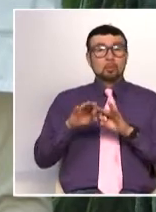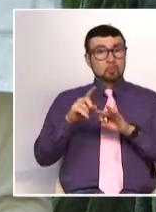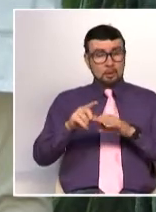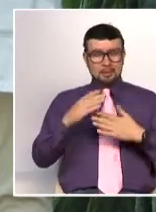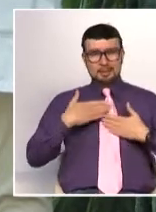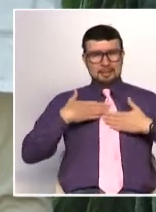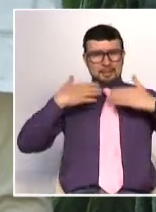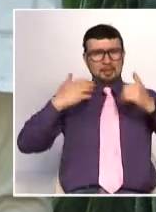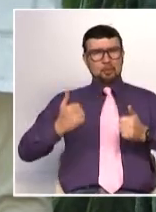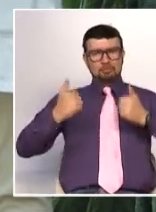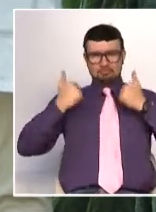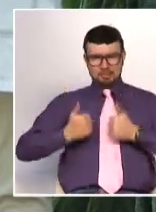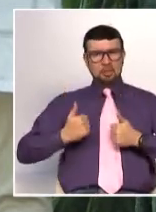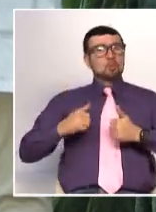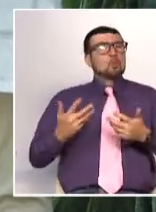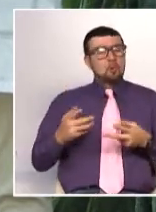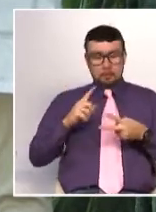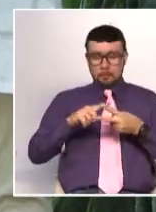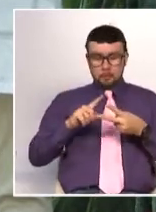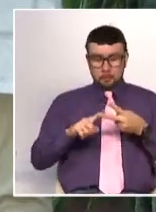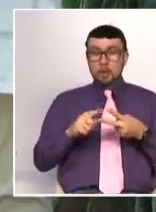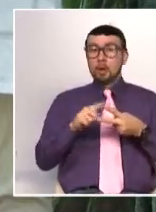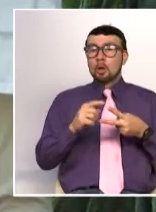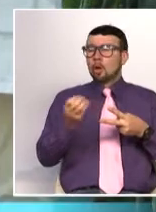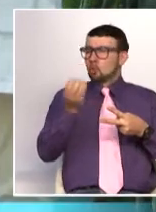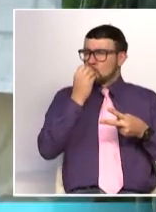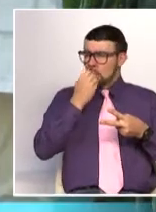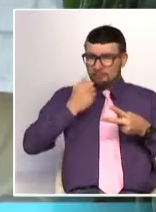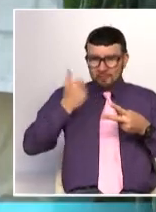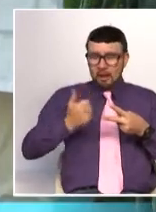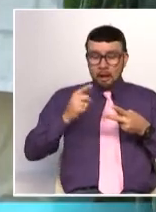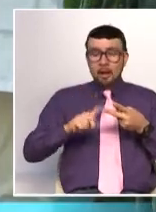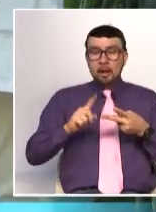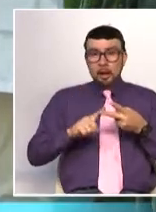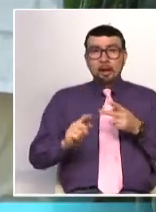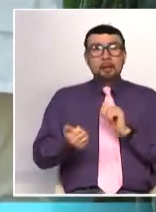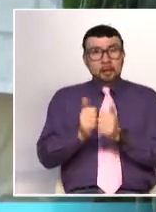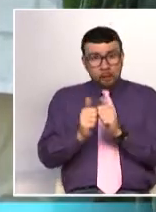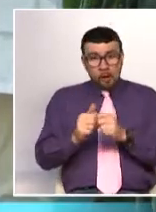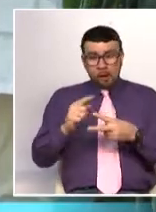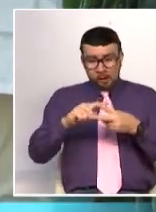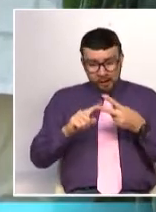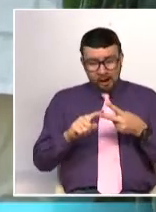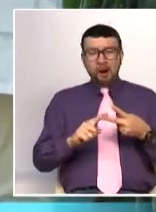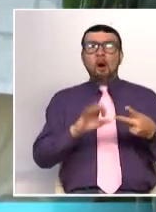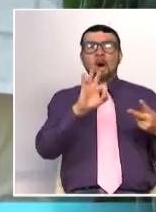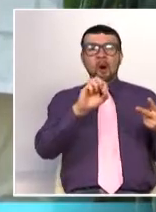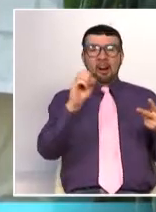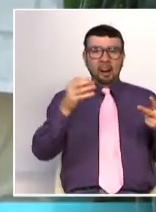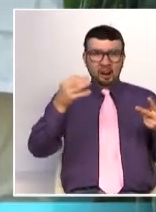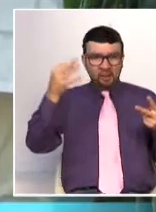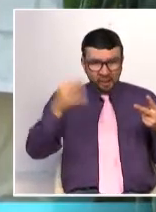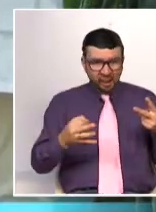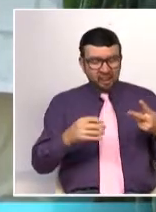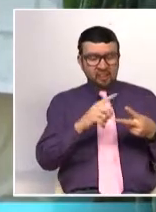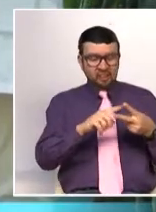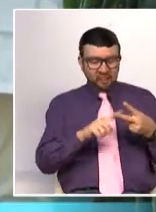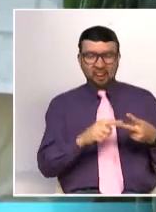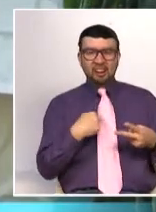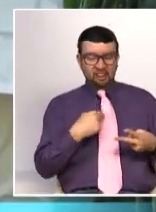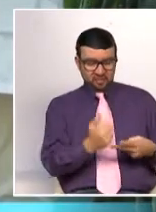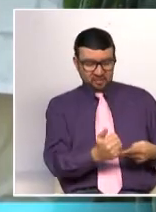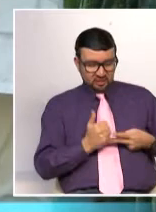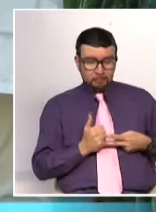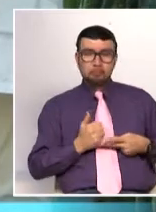salud que son la alimentación y el ejercicio ahí tenemos el 80 por ciento de tanto el